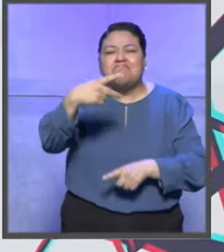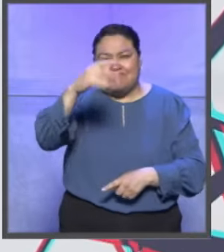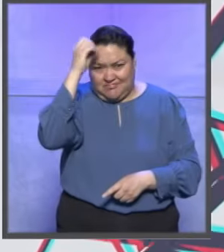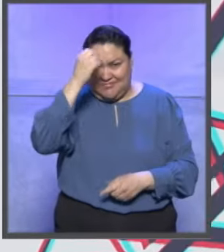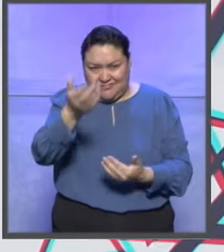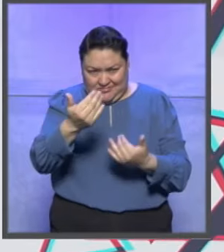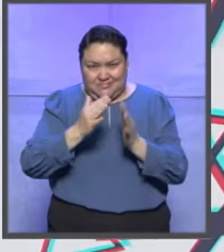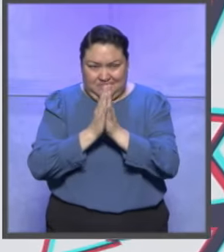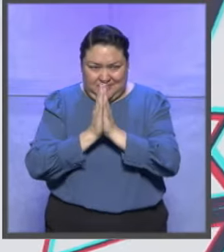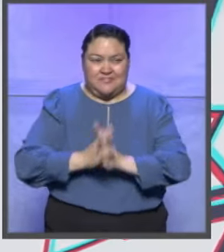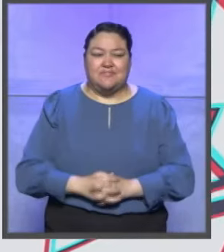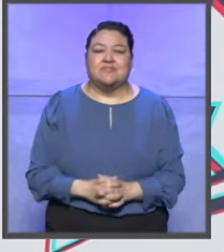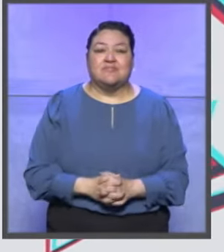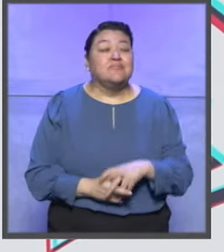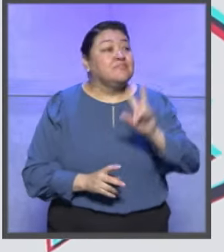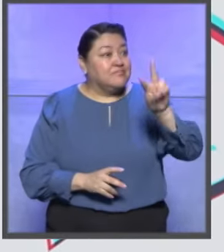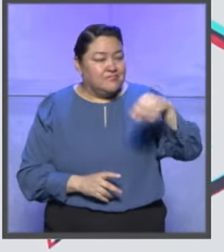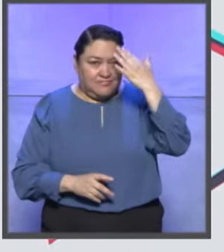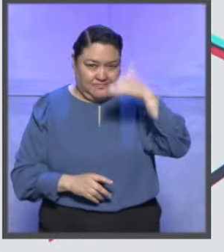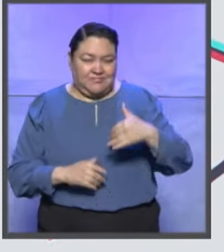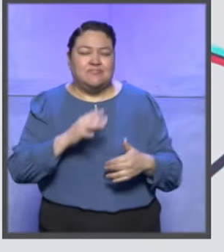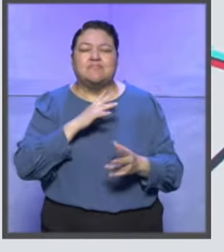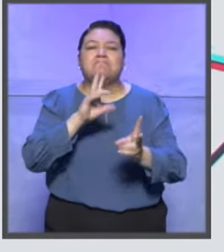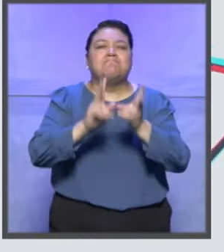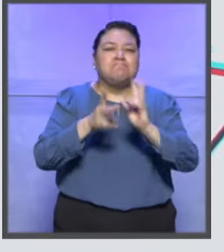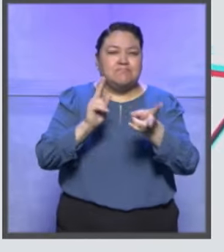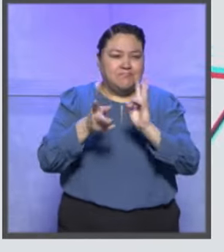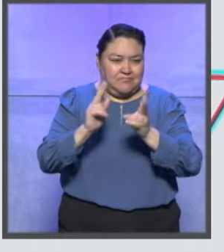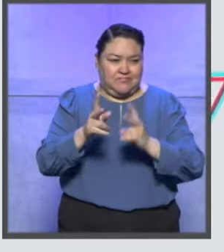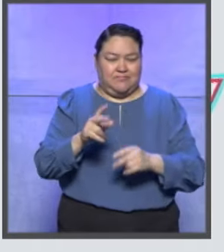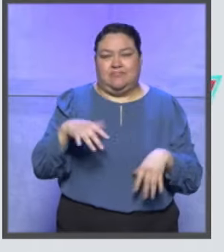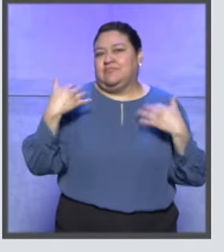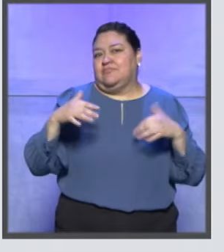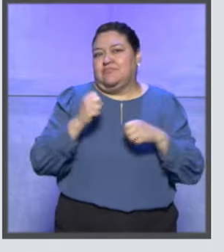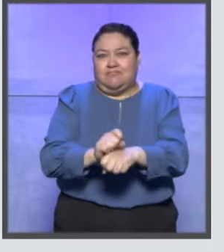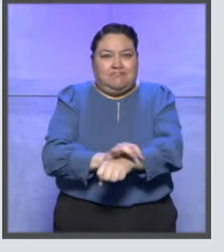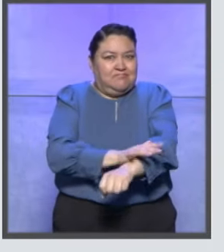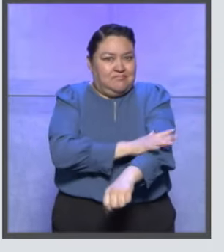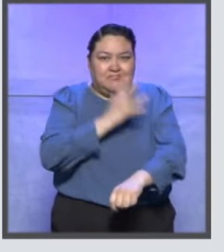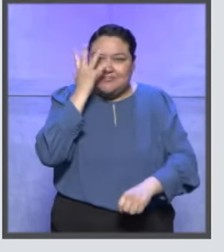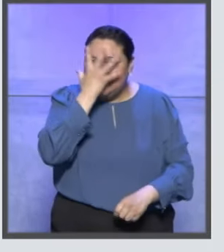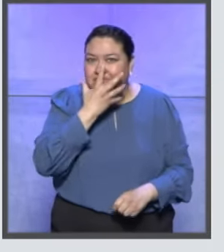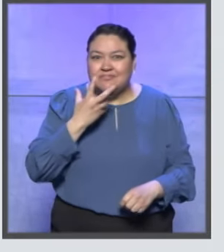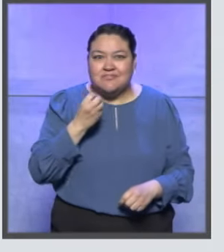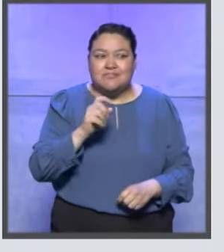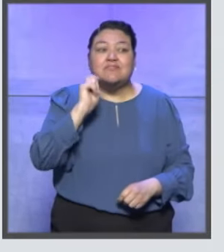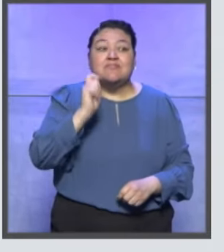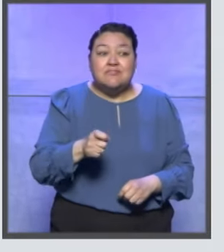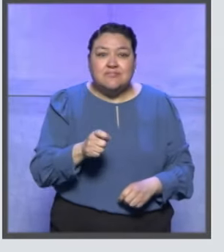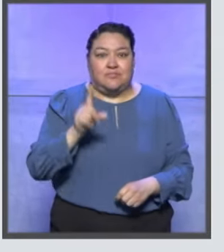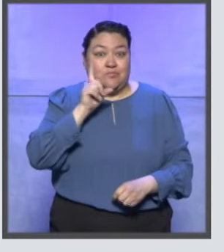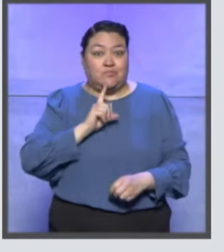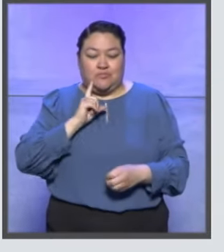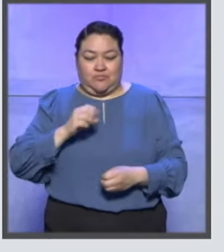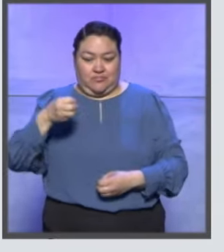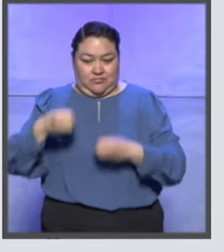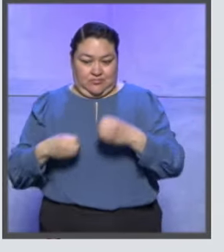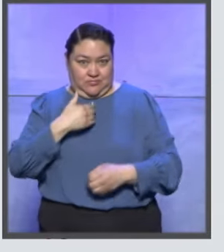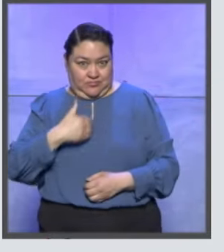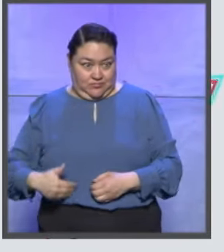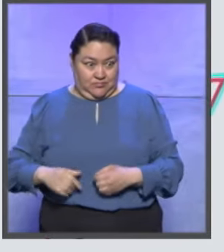las cantantes, por favor? Pues fíjate, Lucy, que hubo un conversatorio, y lo que estuvo también súper